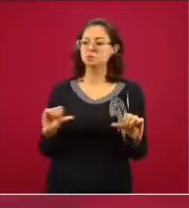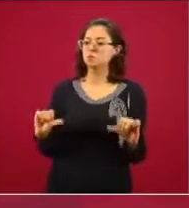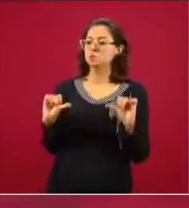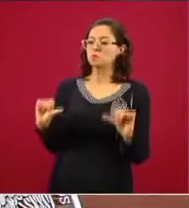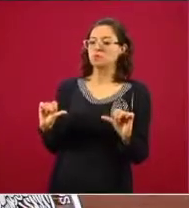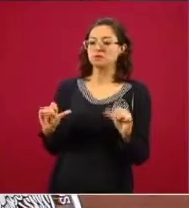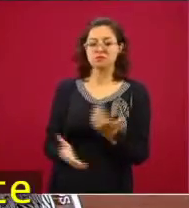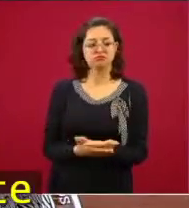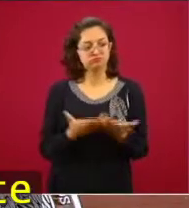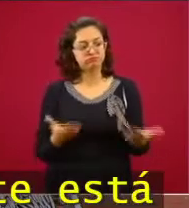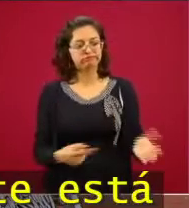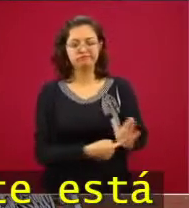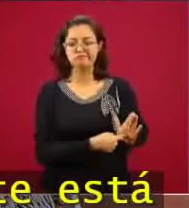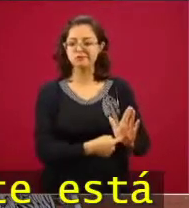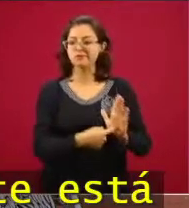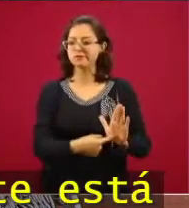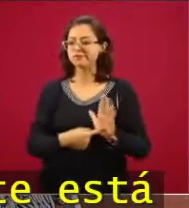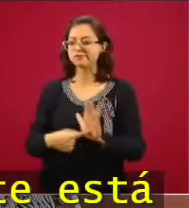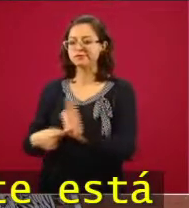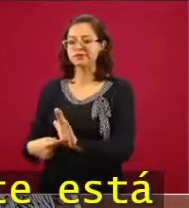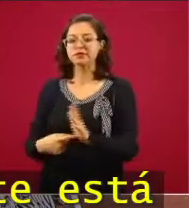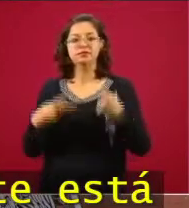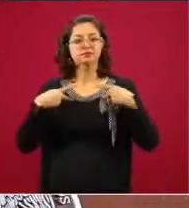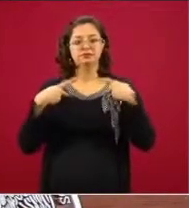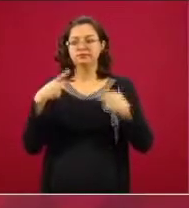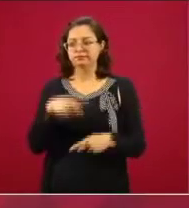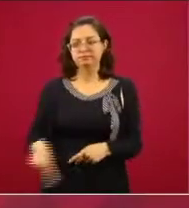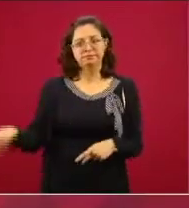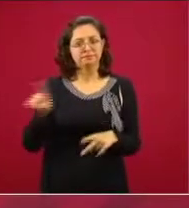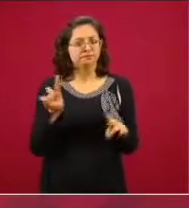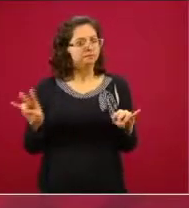Y ahora es otra cosa, la gente está